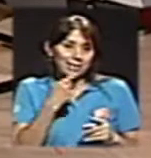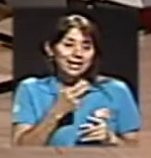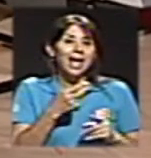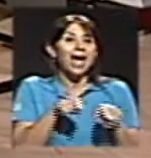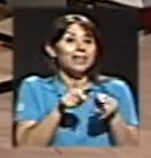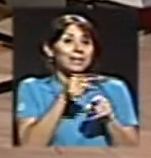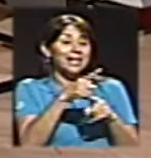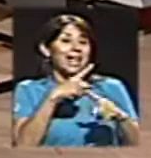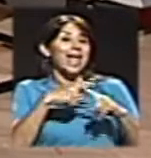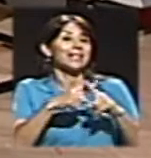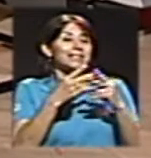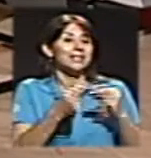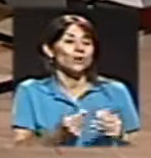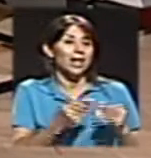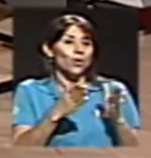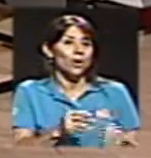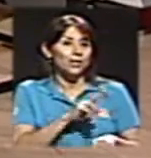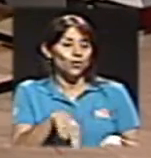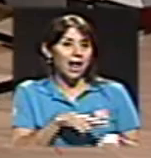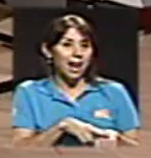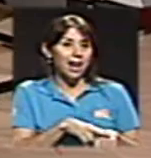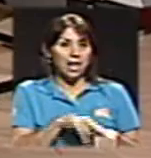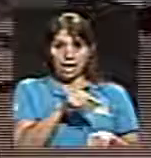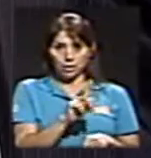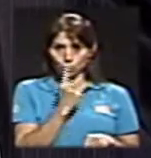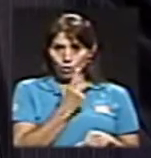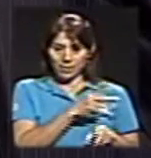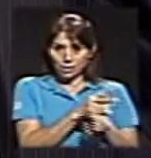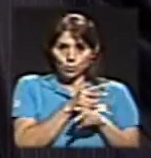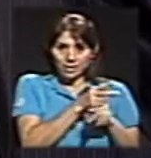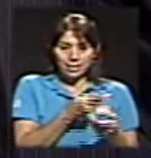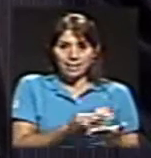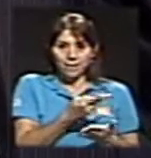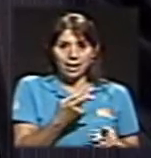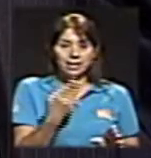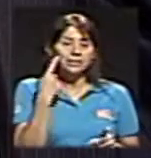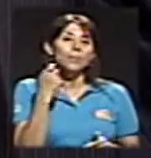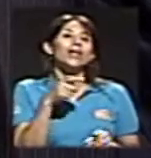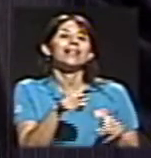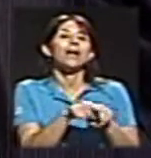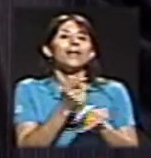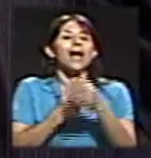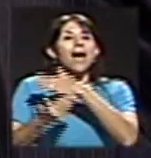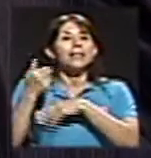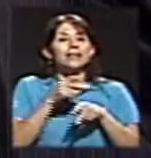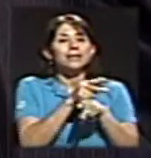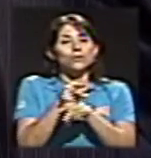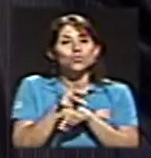nacional, don Javier solo no ha sido superintendente de valores, porque ha sido superintendente